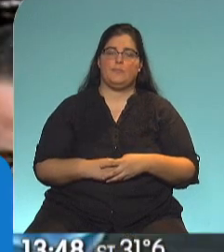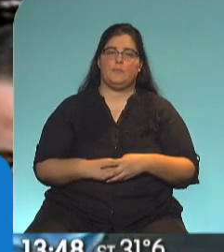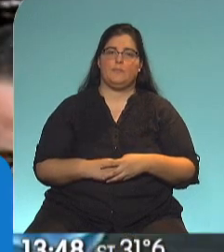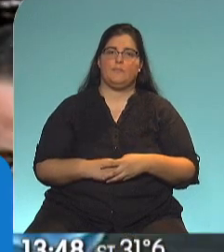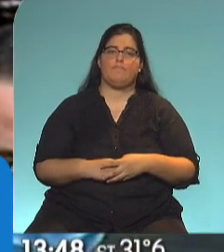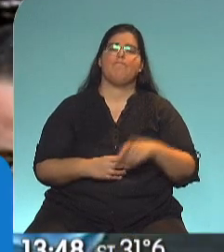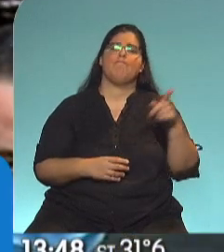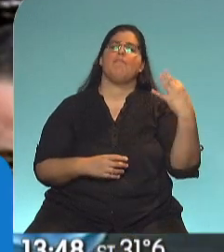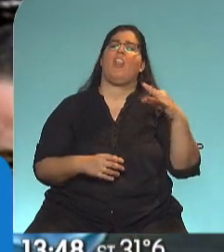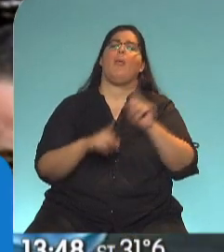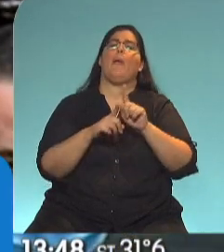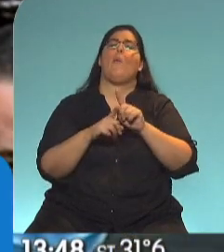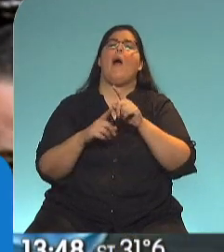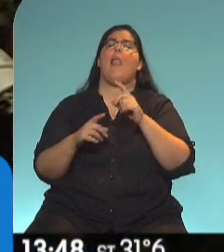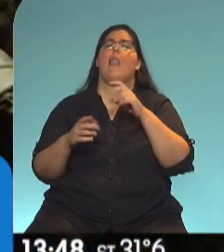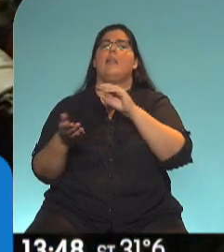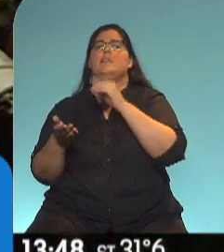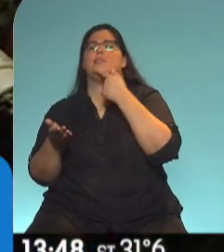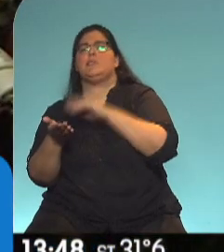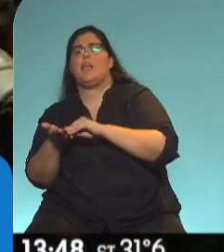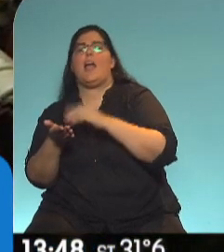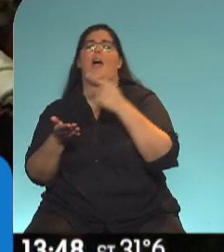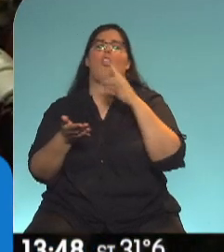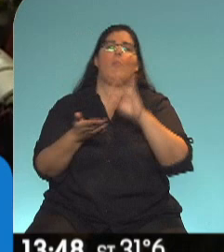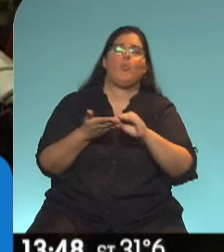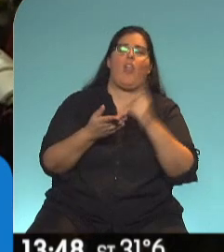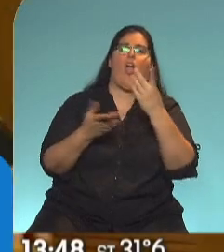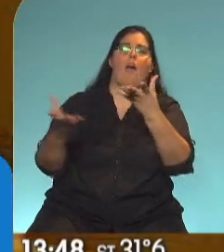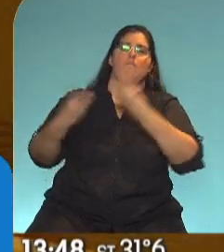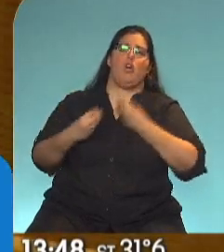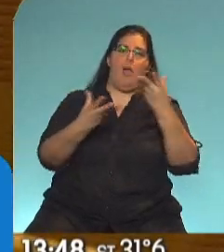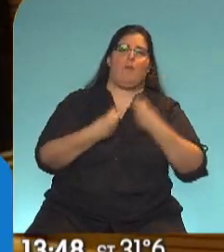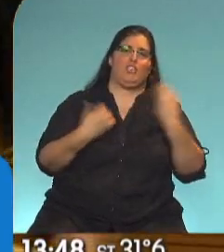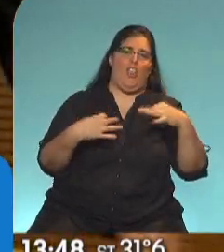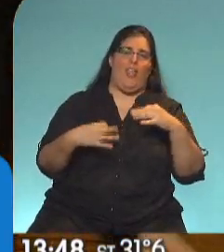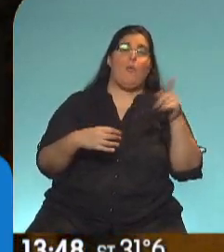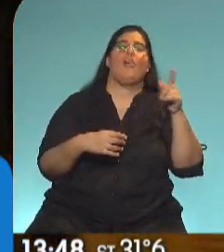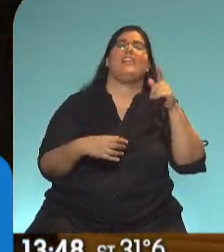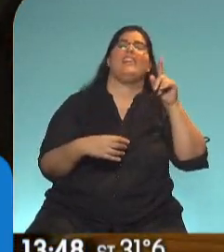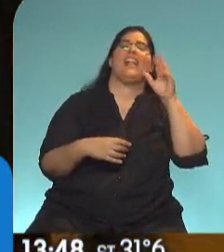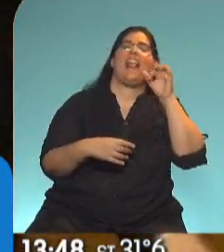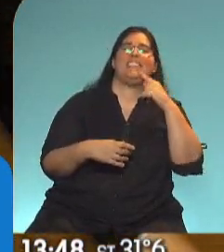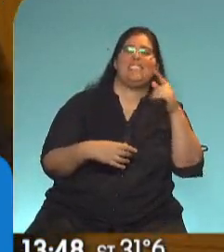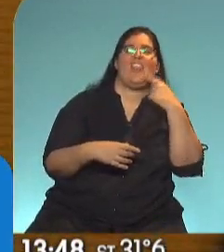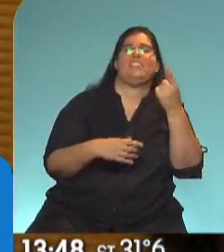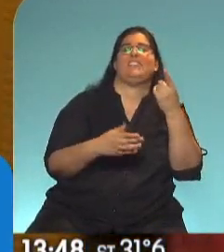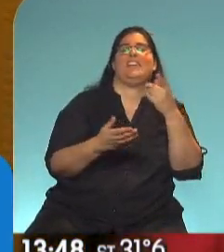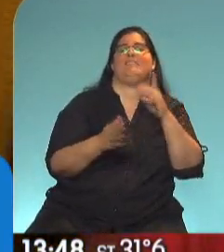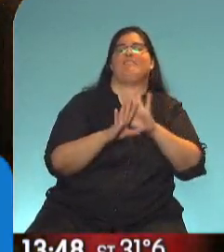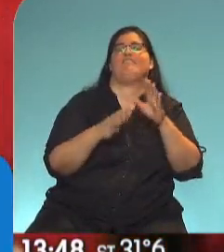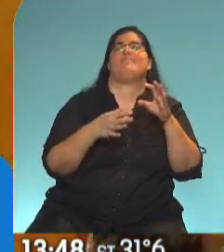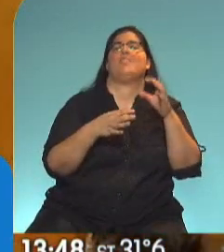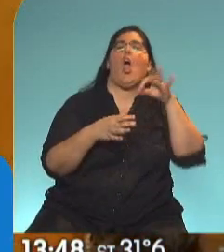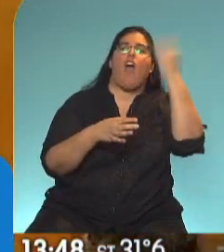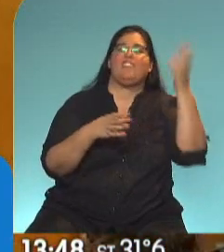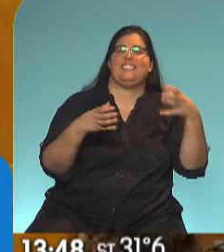Como debió recurrir al respaldo de ambas cámaras del Congreso luego de que Matteo Renzi decidiera retirarse de Italia Viva, la coalición